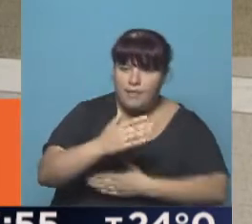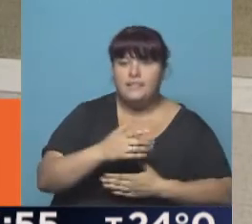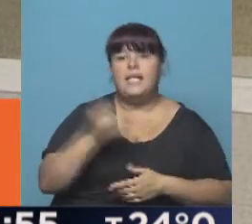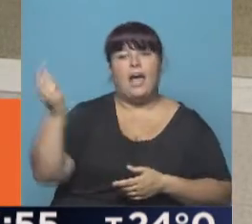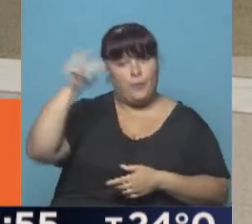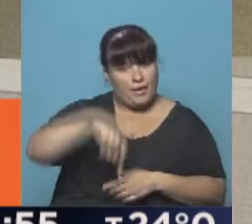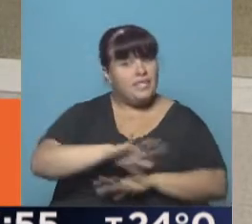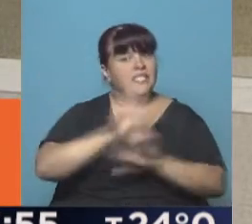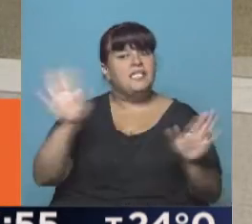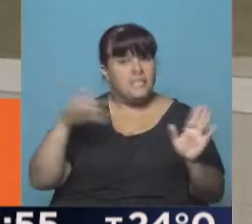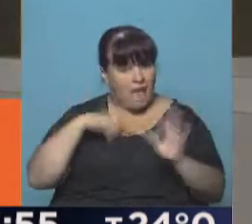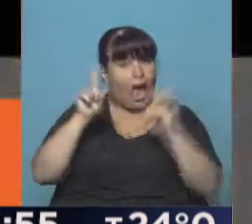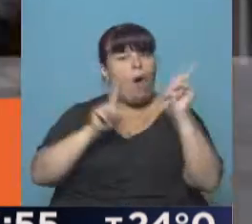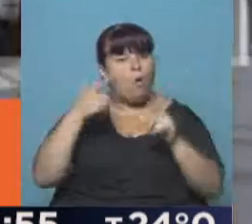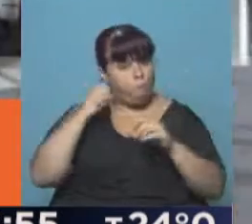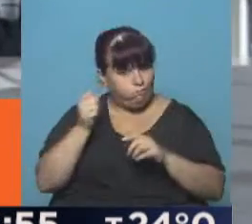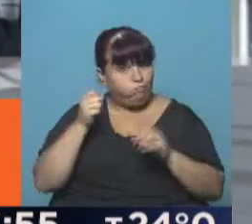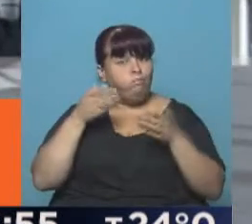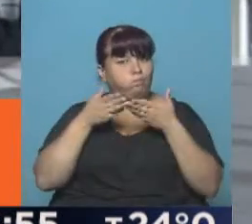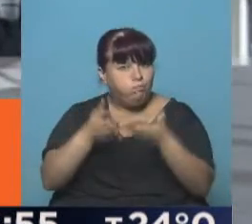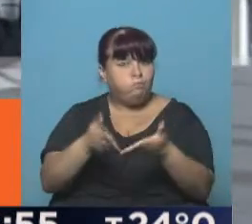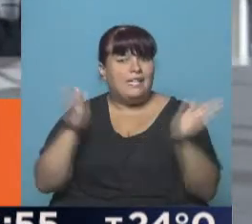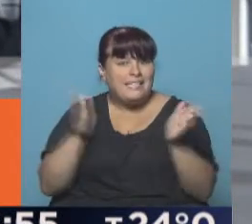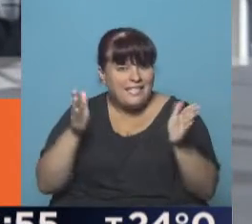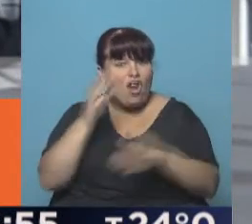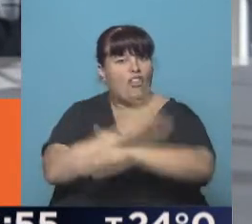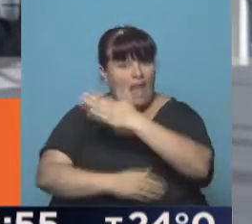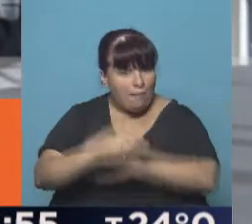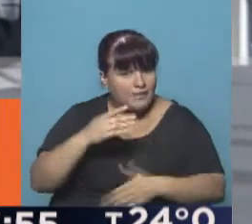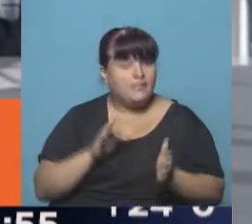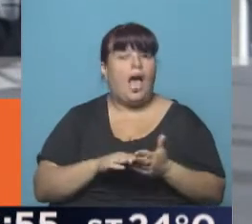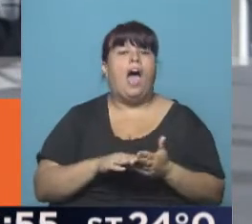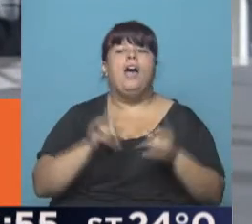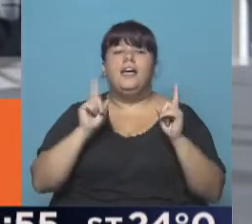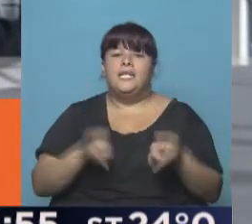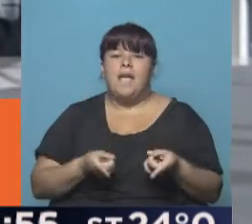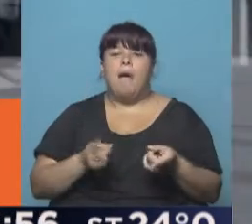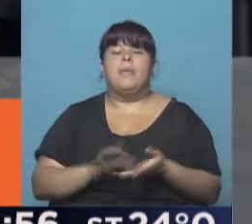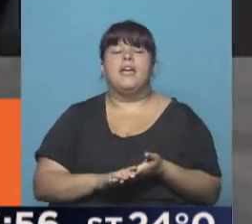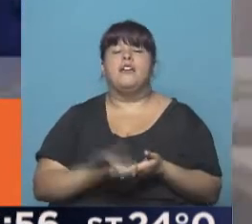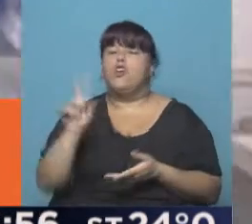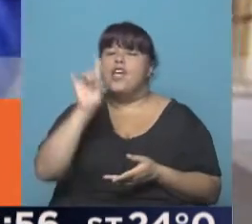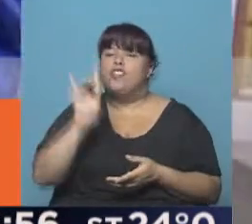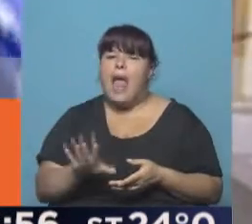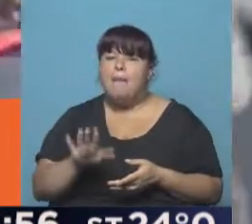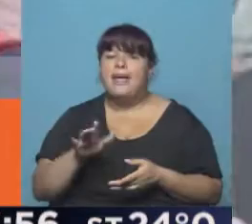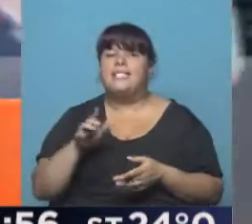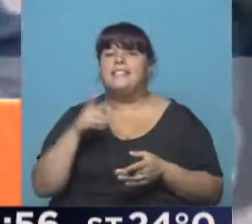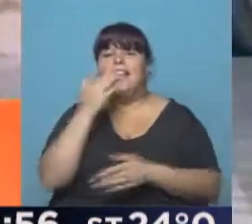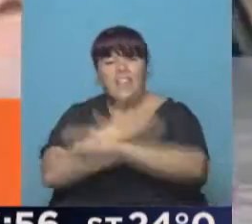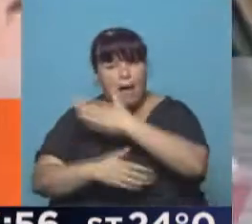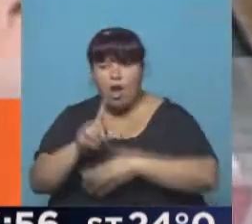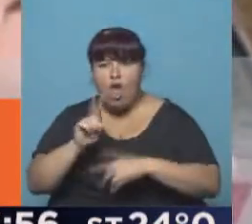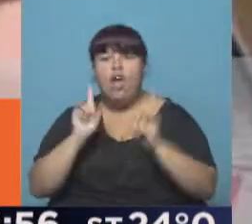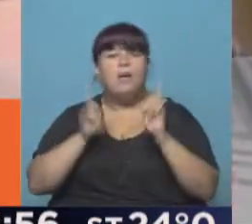va a venir, ya lo estamos haciendo porque hemos empezado la navegación de los barcos chicos y de hecho no solamente para la gente que tiene